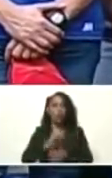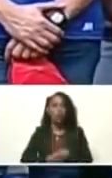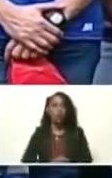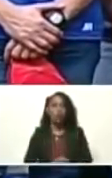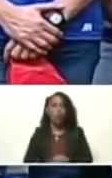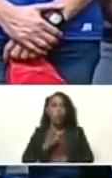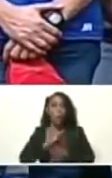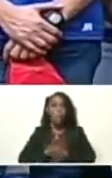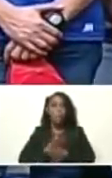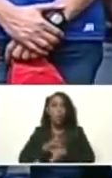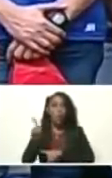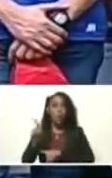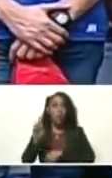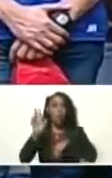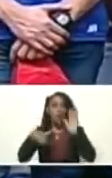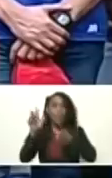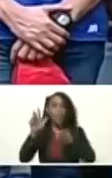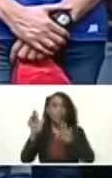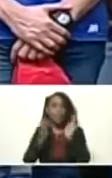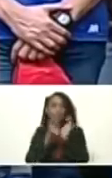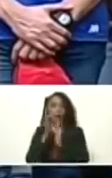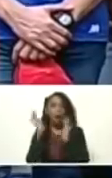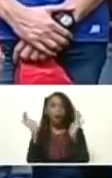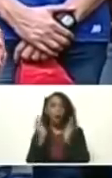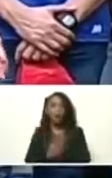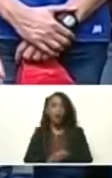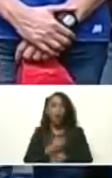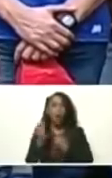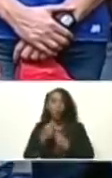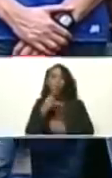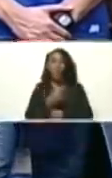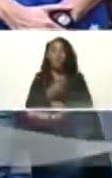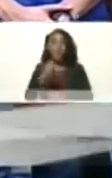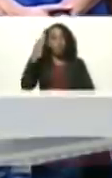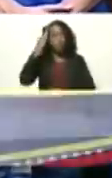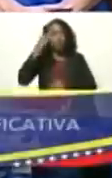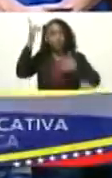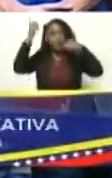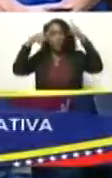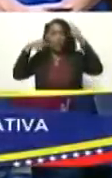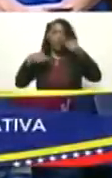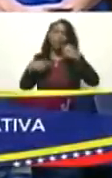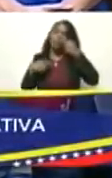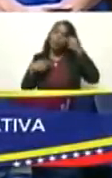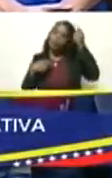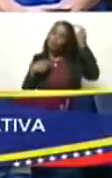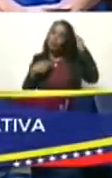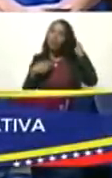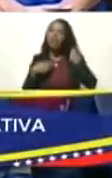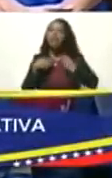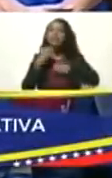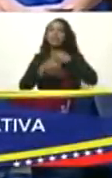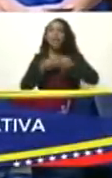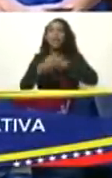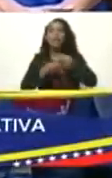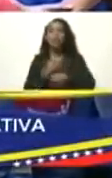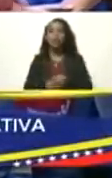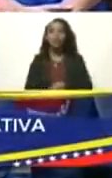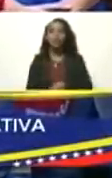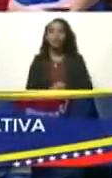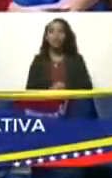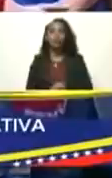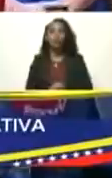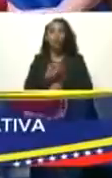Por eso ese 13 de abril, como decía nuestro comandante Chávez, se dio